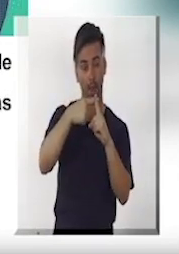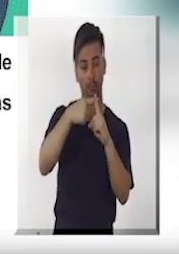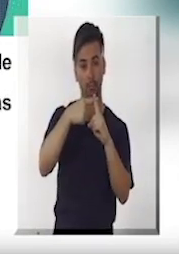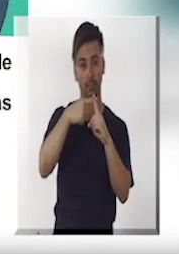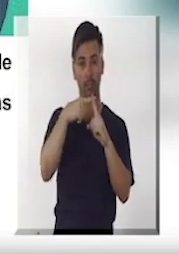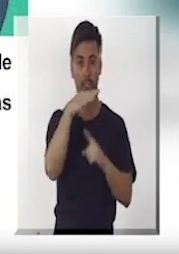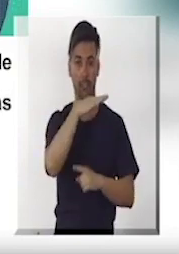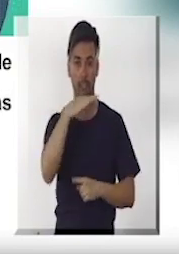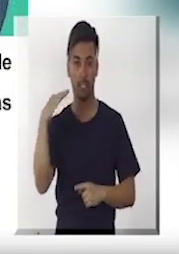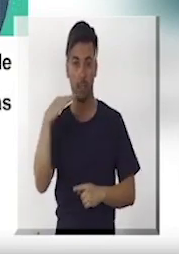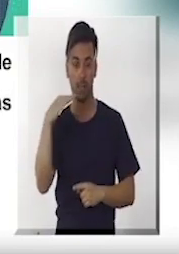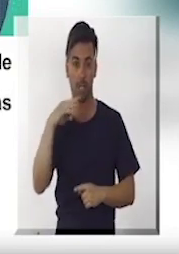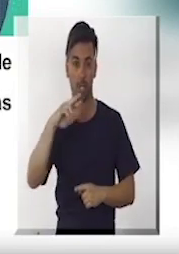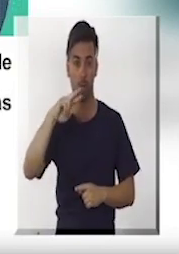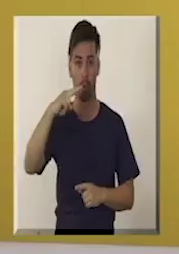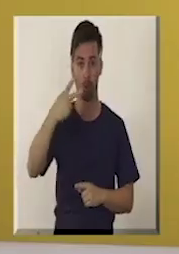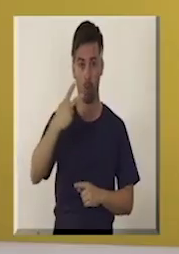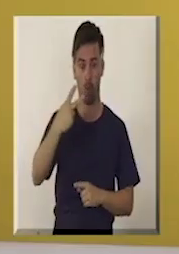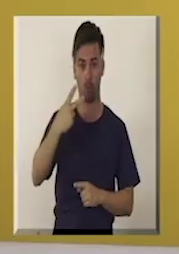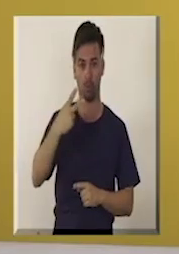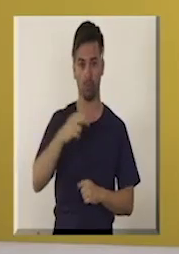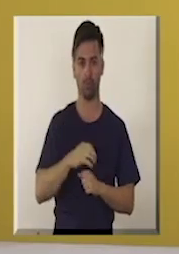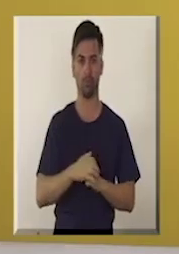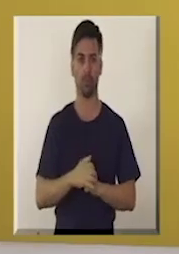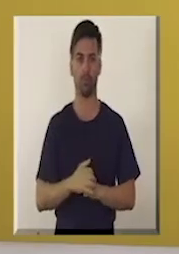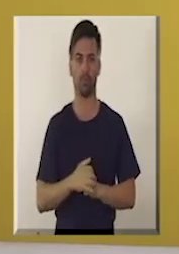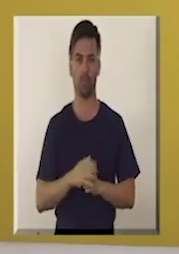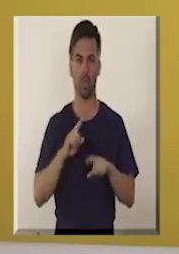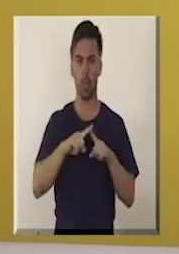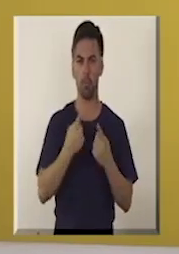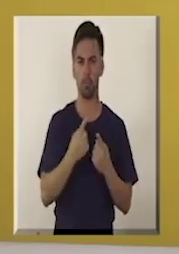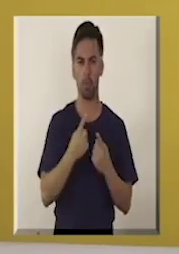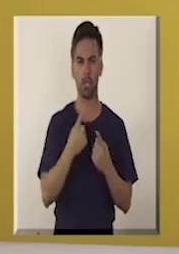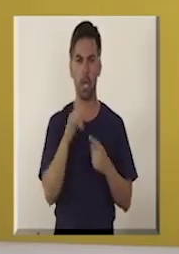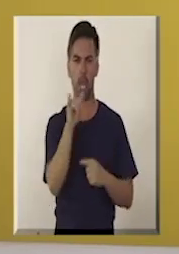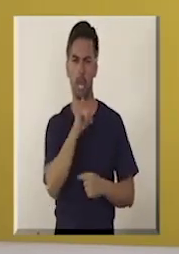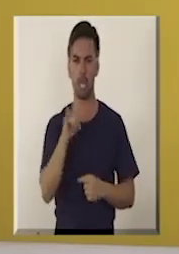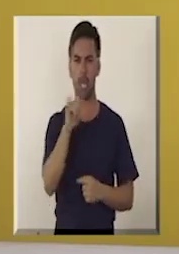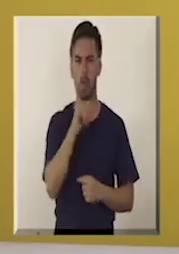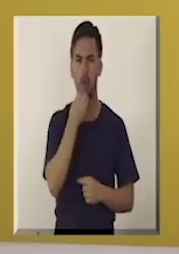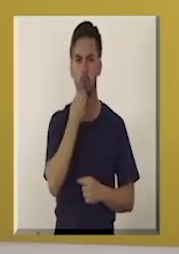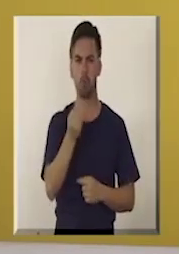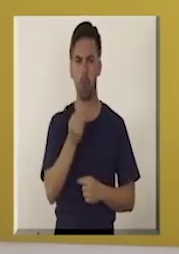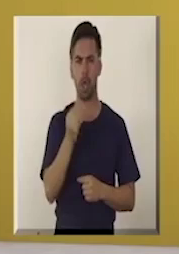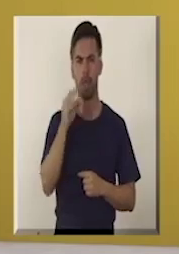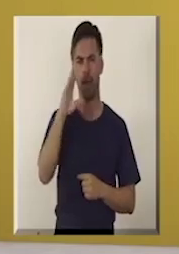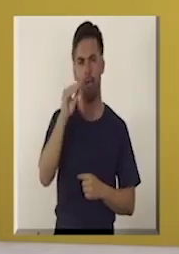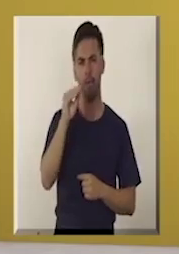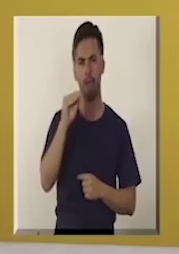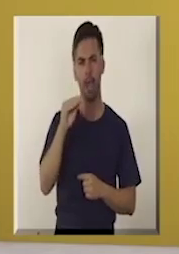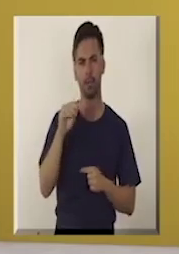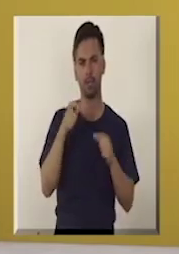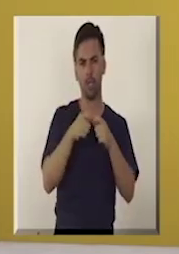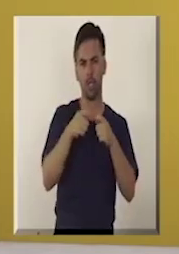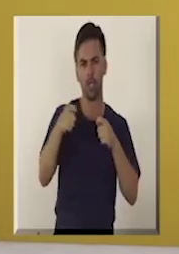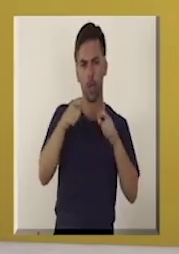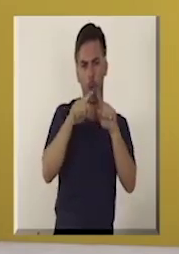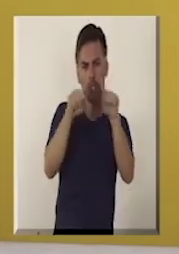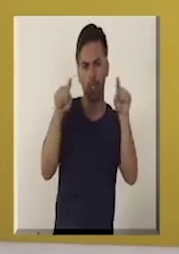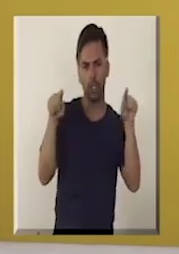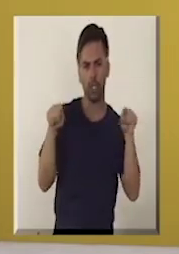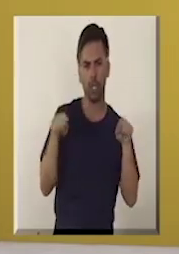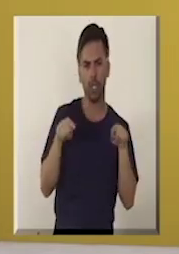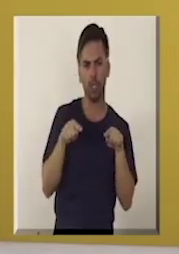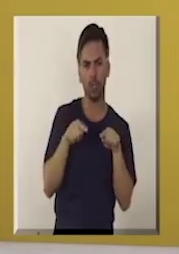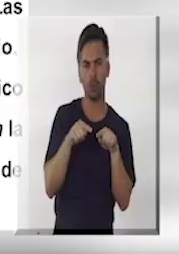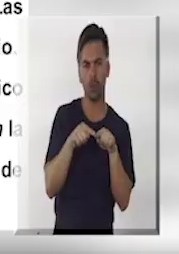2, o sea, la suma de dos cantidades dividido por 2. ¿Por qué no hablar de la longitud de la paralela media de un trapecio? Las